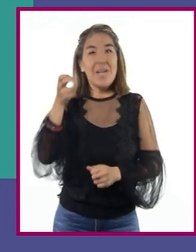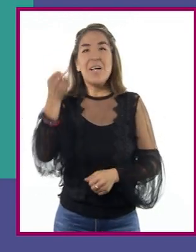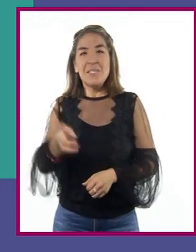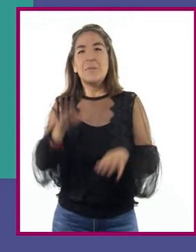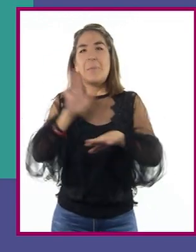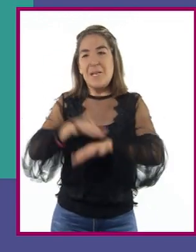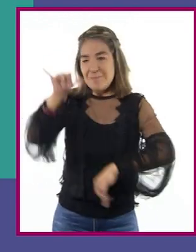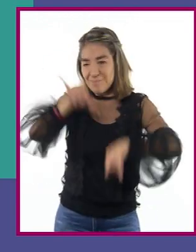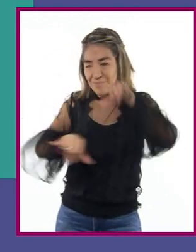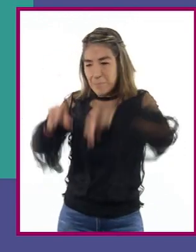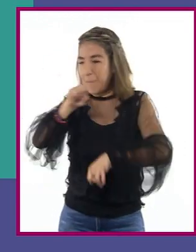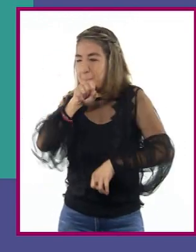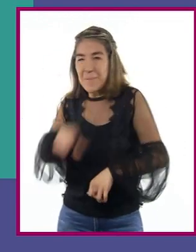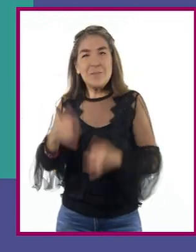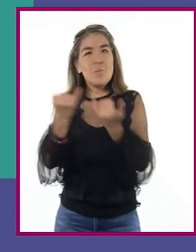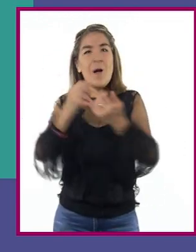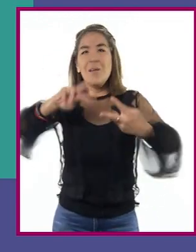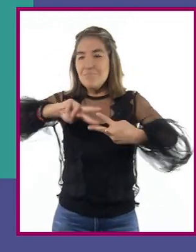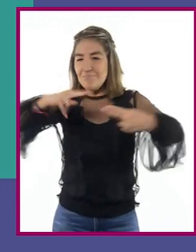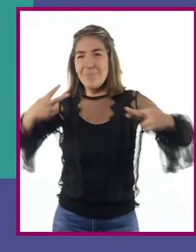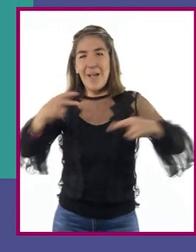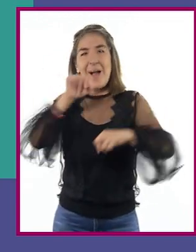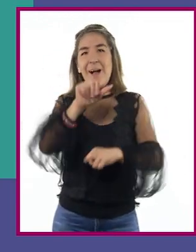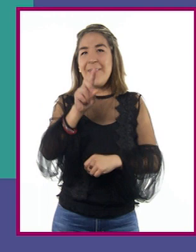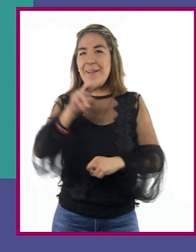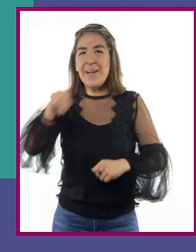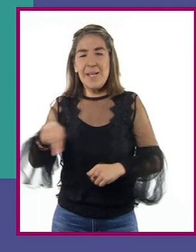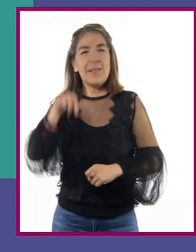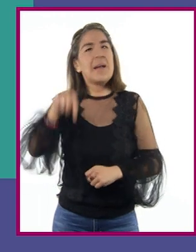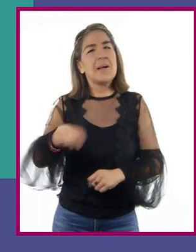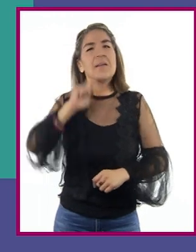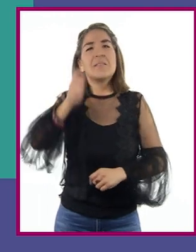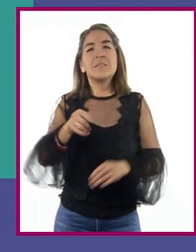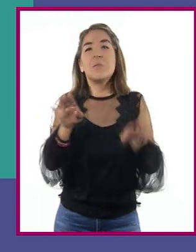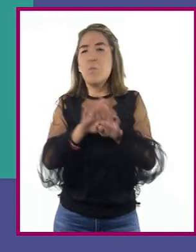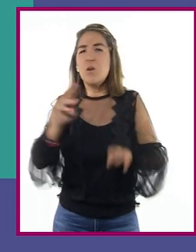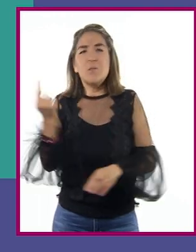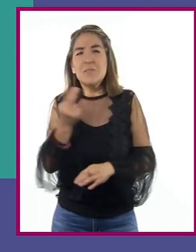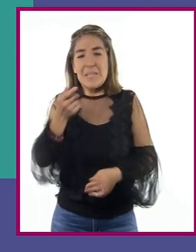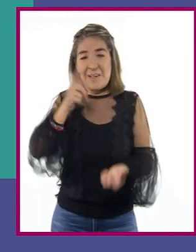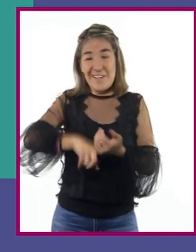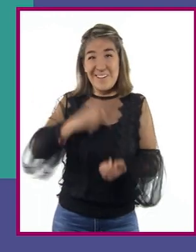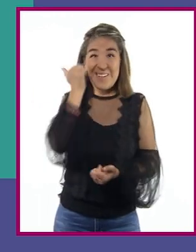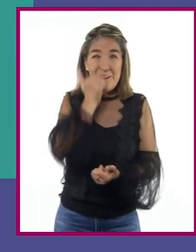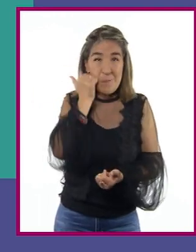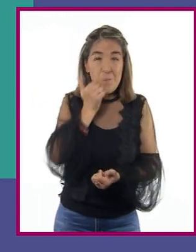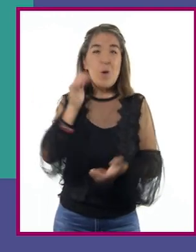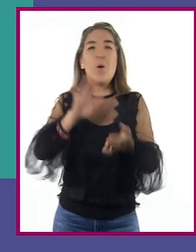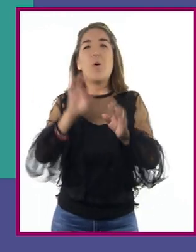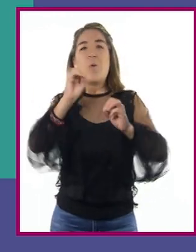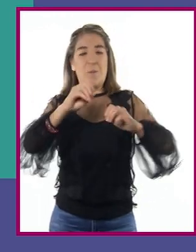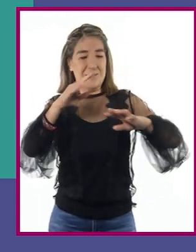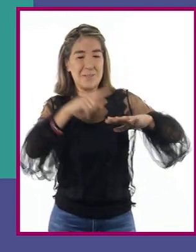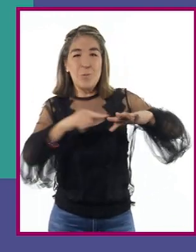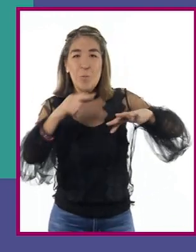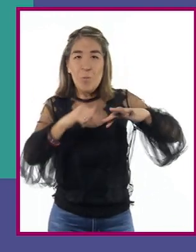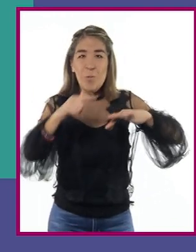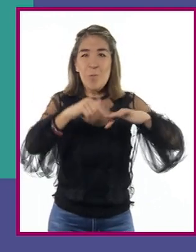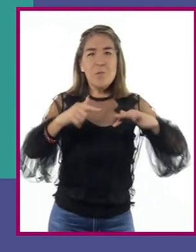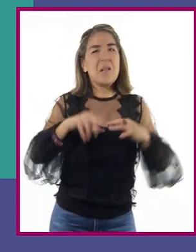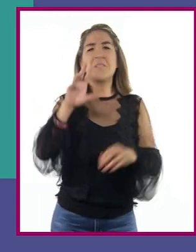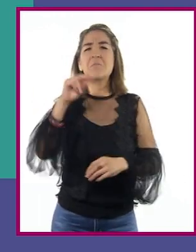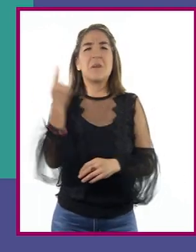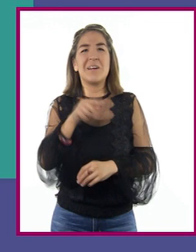especímenes con el mismo código genético. Se podría decir que no necesitamos más de un jabón o esmalte de uñas, pero tal afirmación